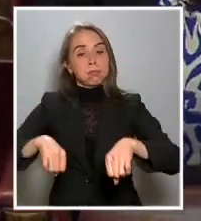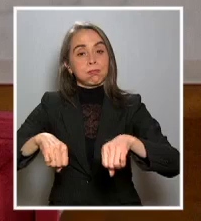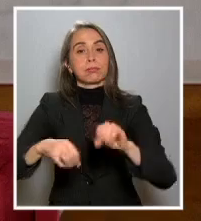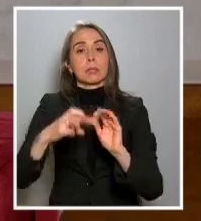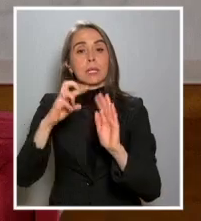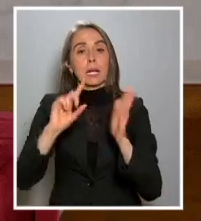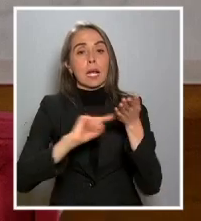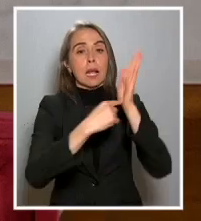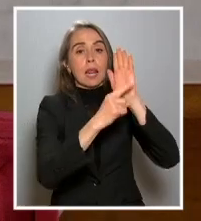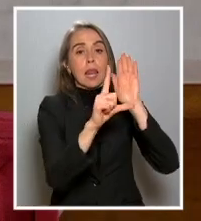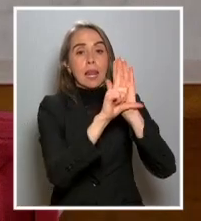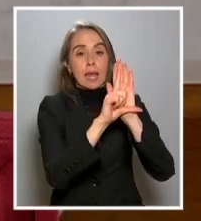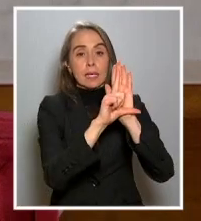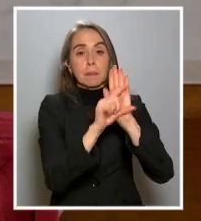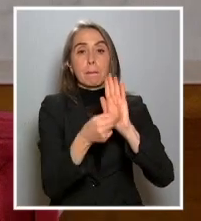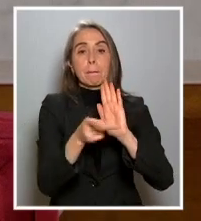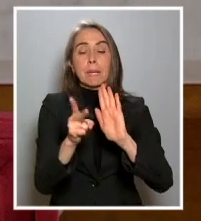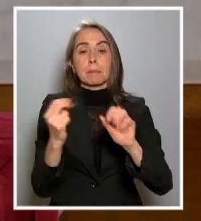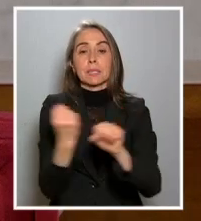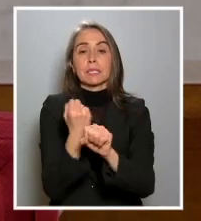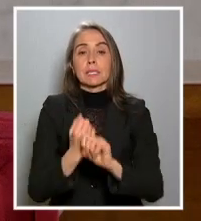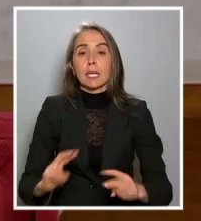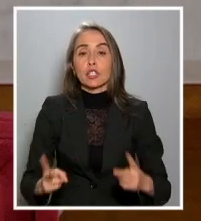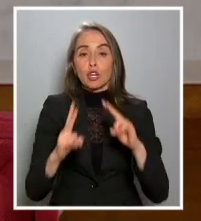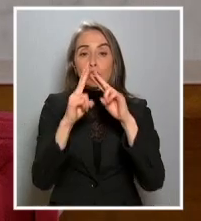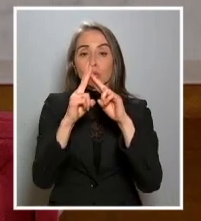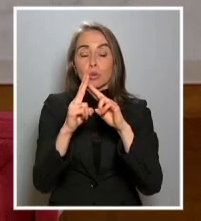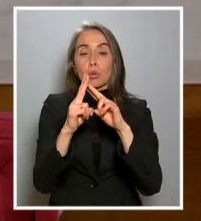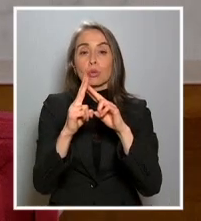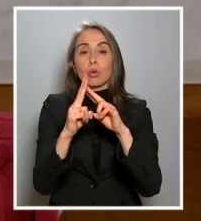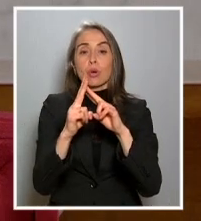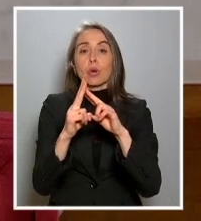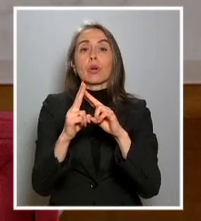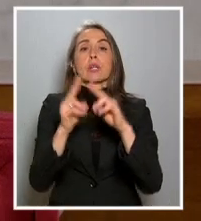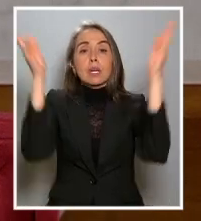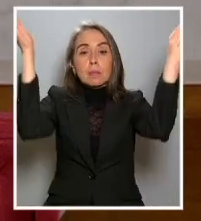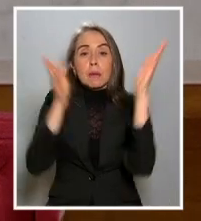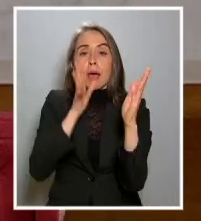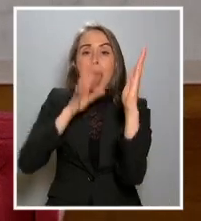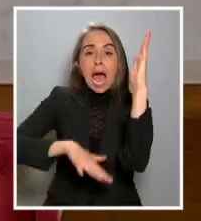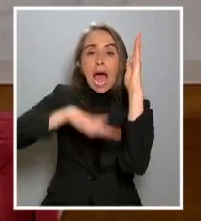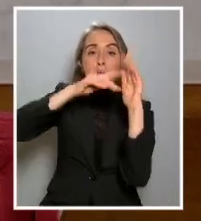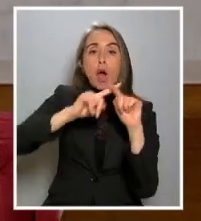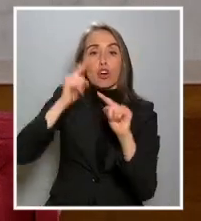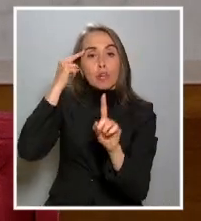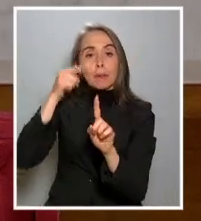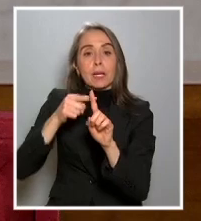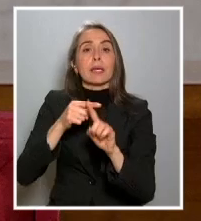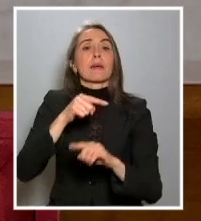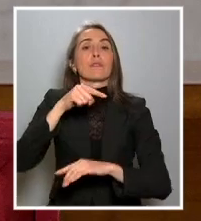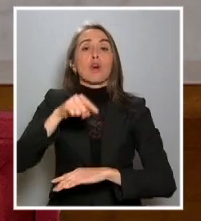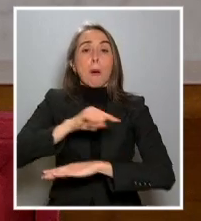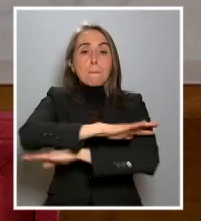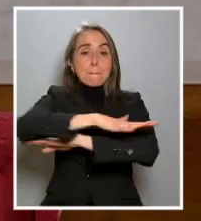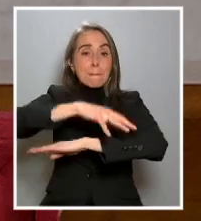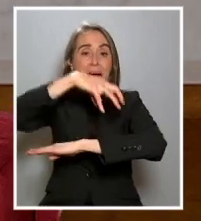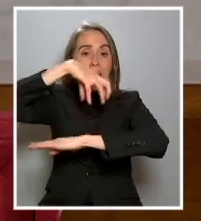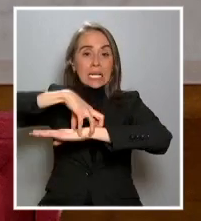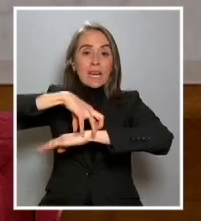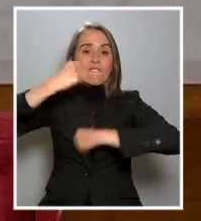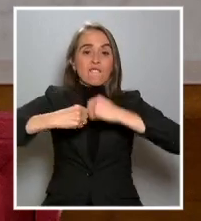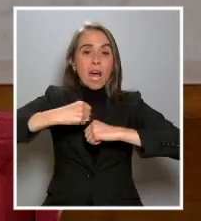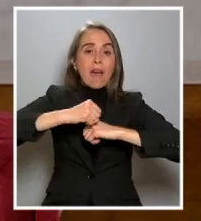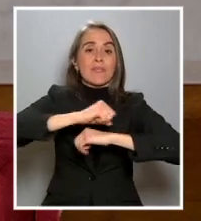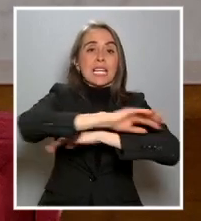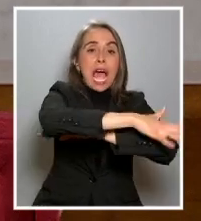una ley que permite construir y gestionar infraestructura hídrica multipropósito, como por ejemplo plantas desaladoras. Cumpliré